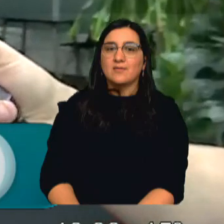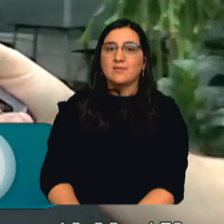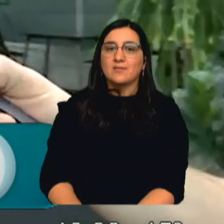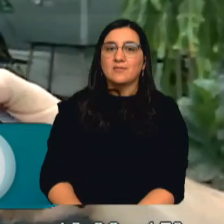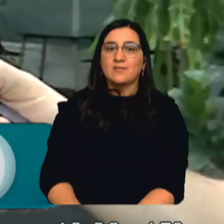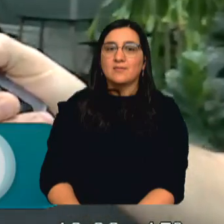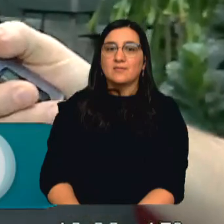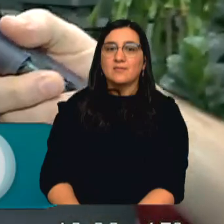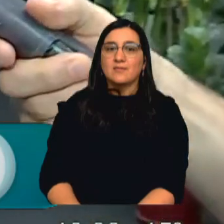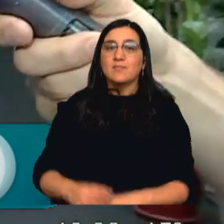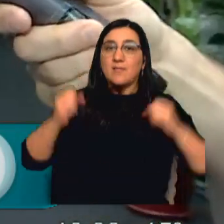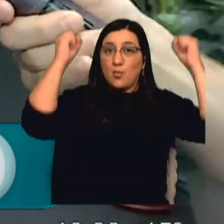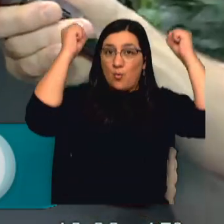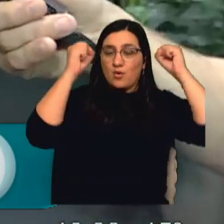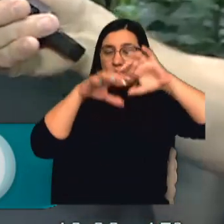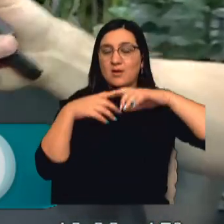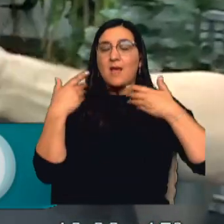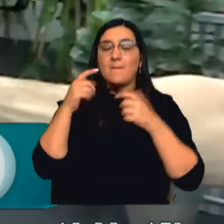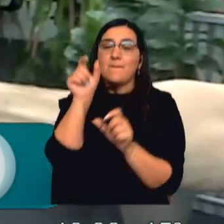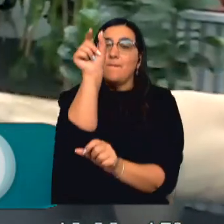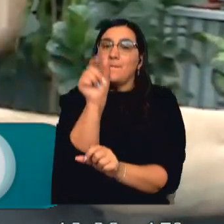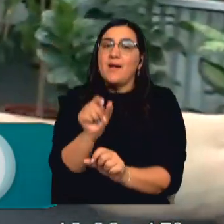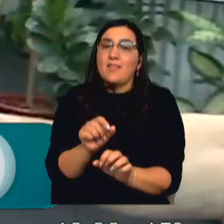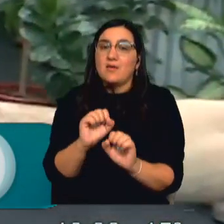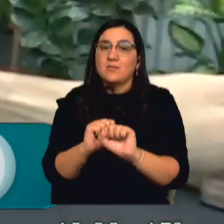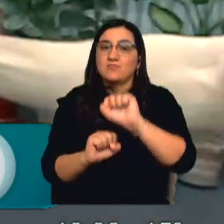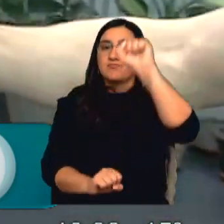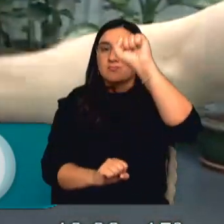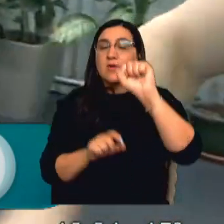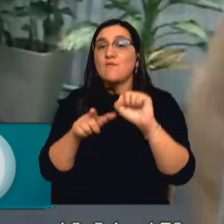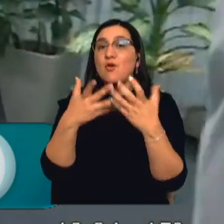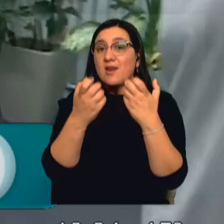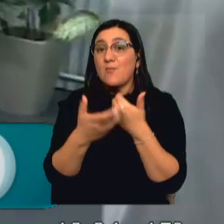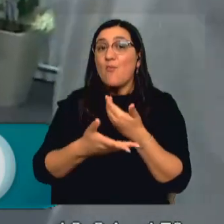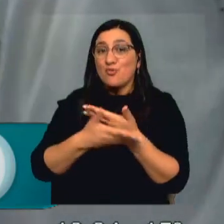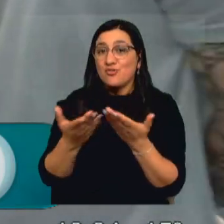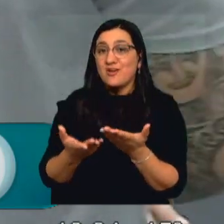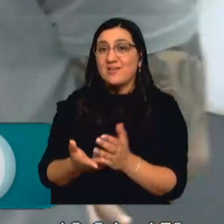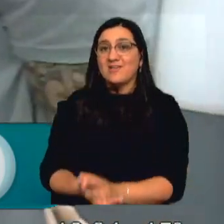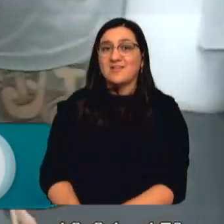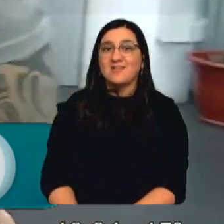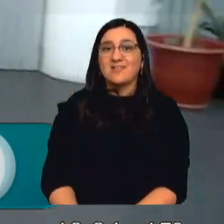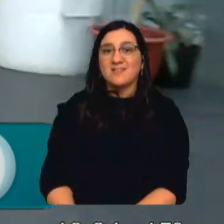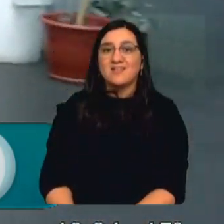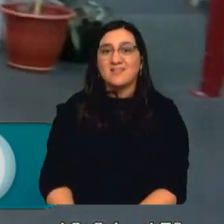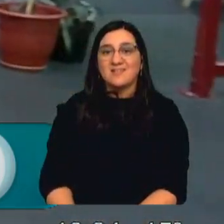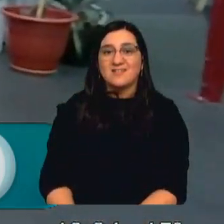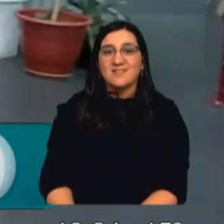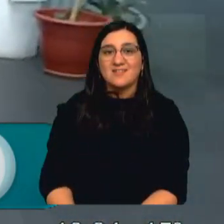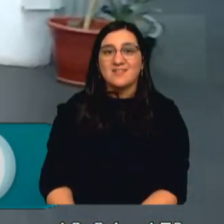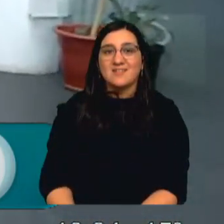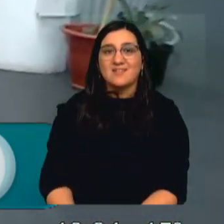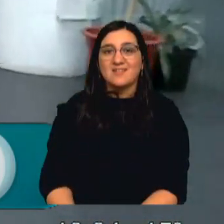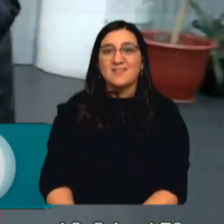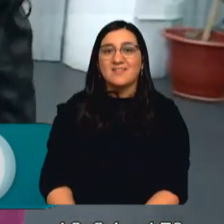chiquilines. Me cuelgo y me estira la espalda. Ah. Pablo, ¿te querés colgar vos y humillarme en cámara? Humillarme. ¿Me